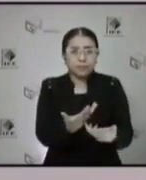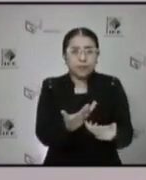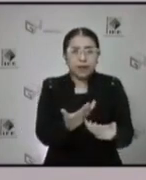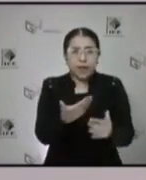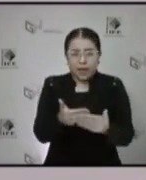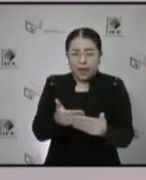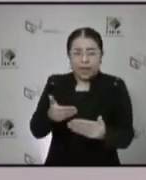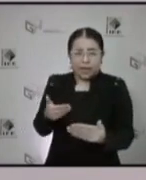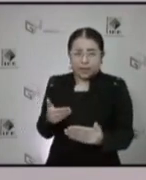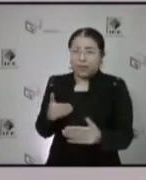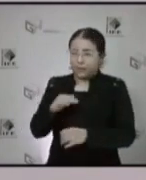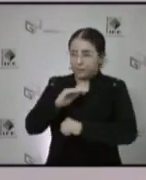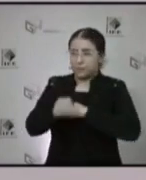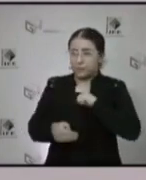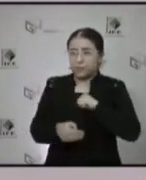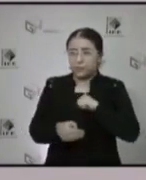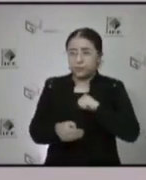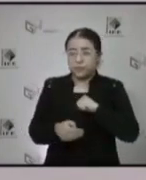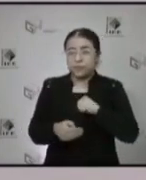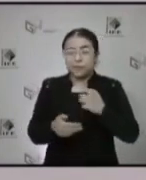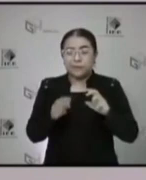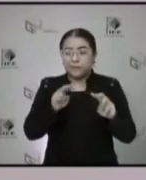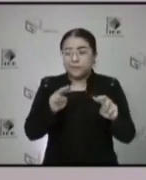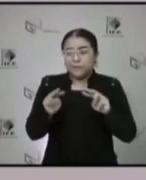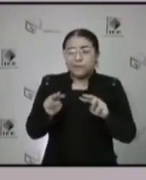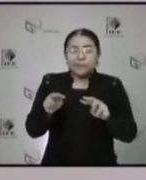cierre mi preocupación.